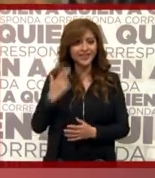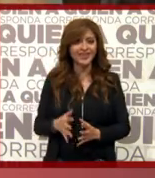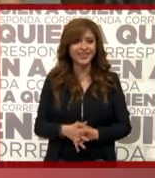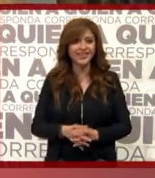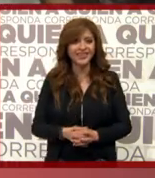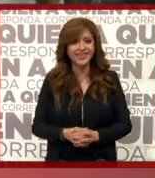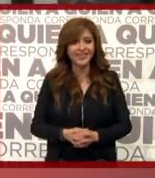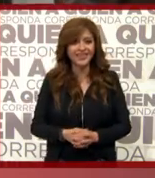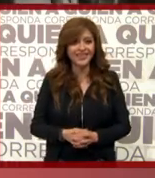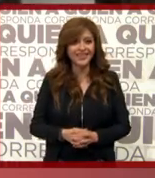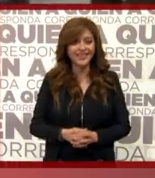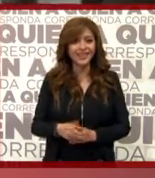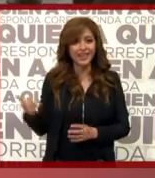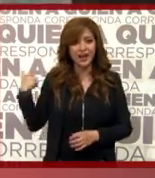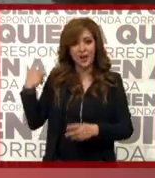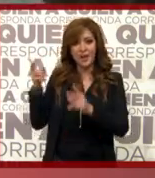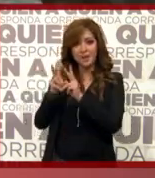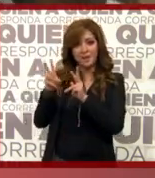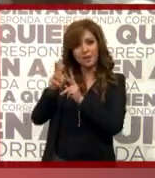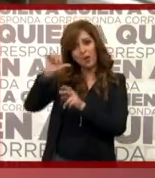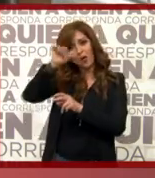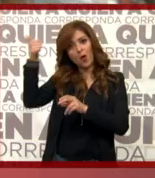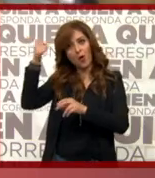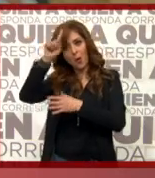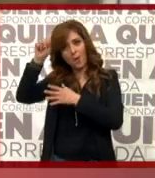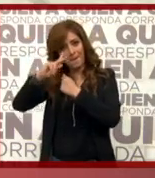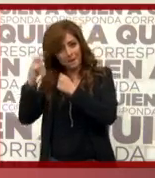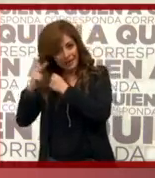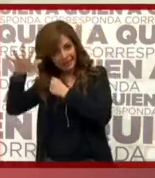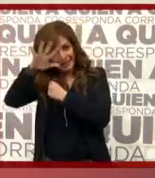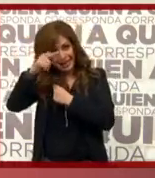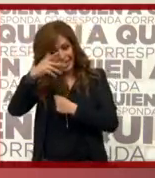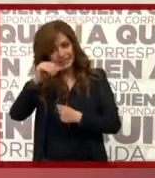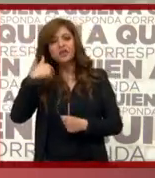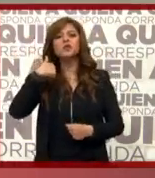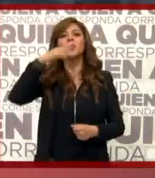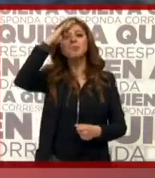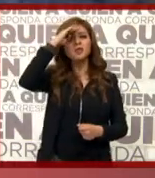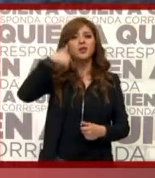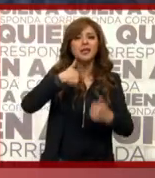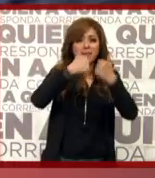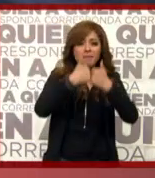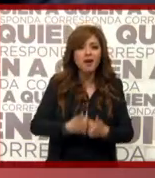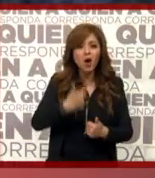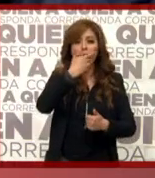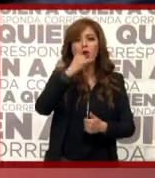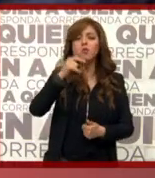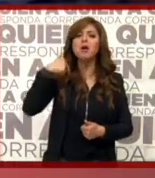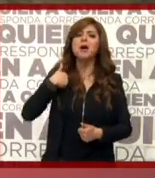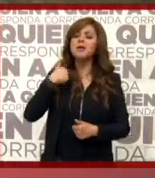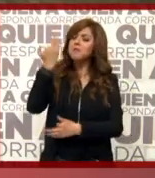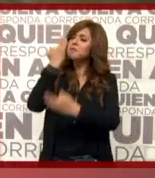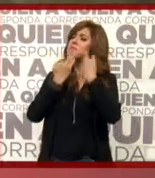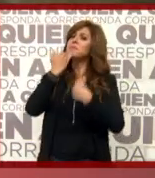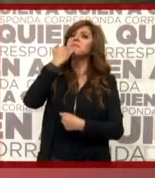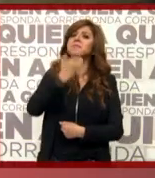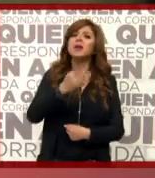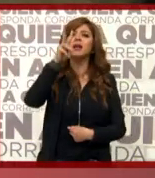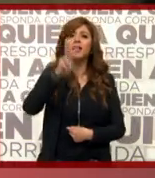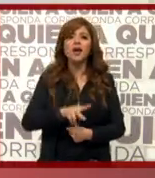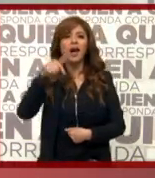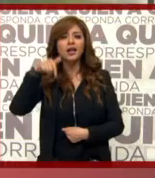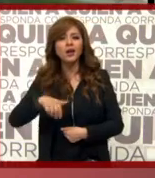Oscar mi primo mío de otra galaxia yo creo que me voy a quedar a vivir en Hollywood esta tierra me trata muy bien es un lugar de